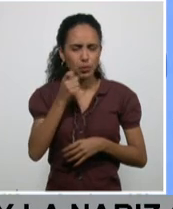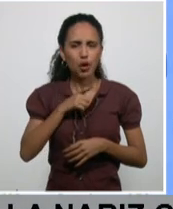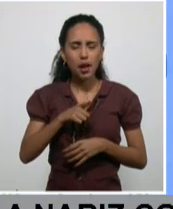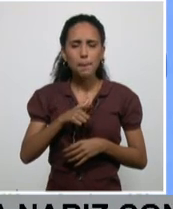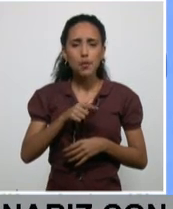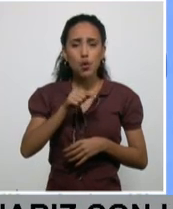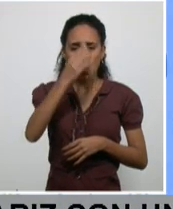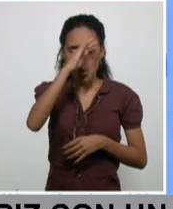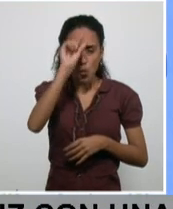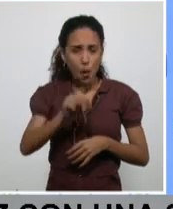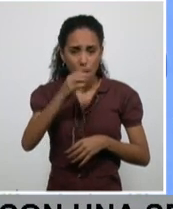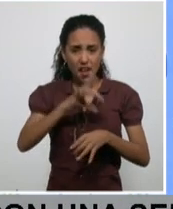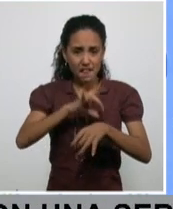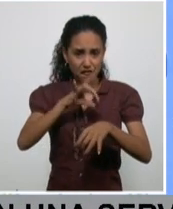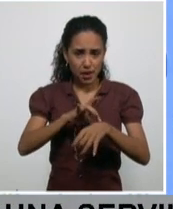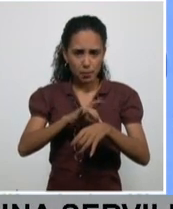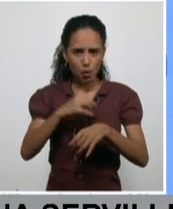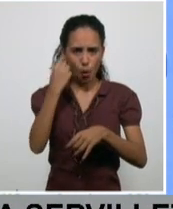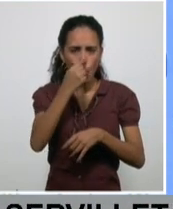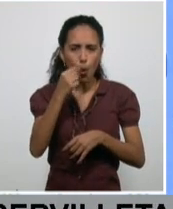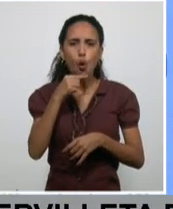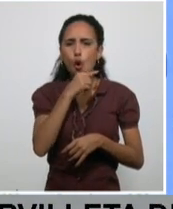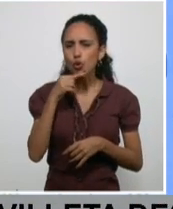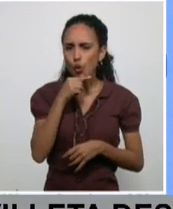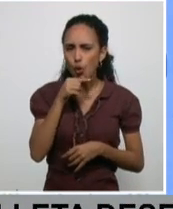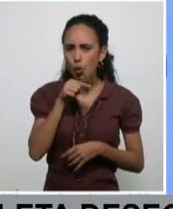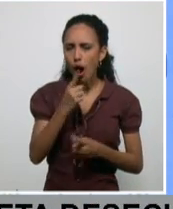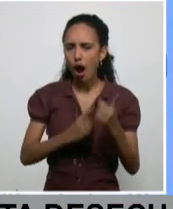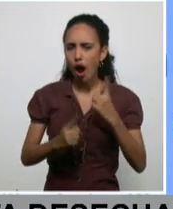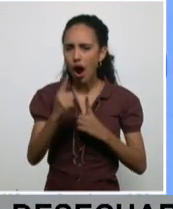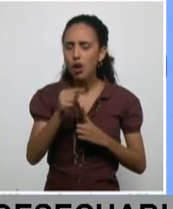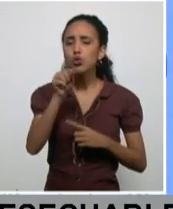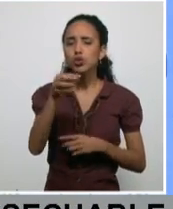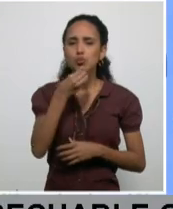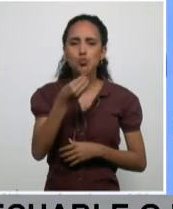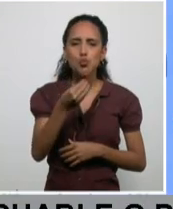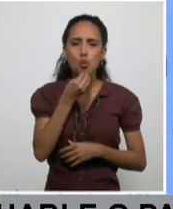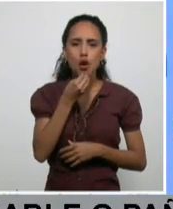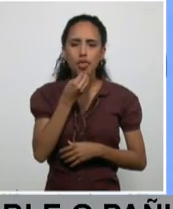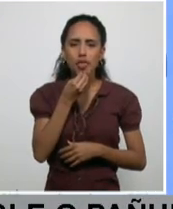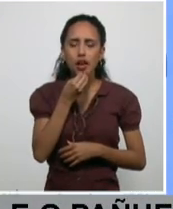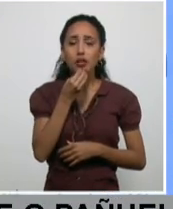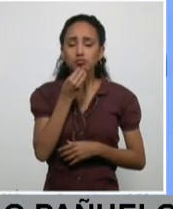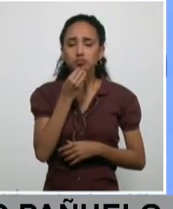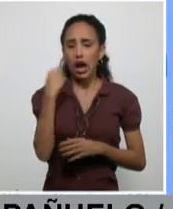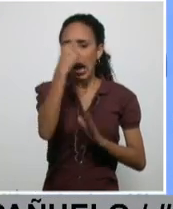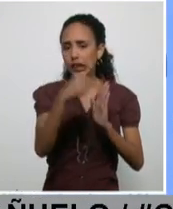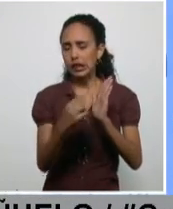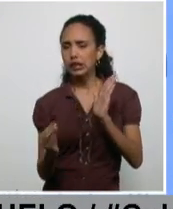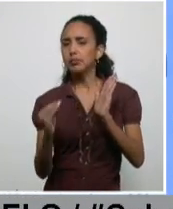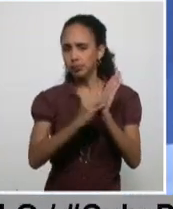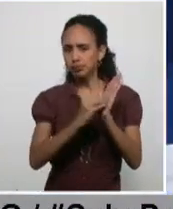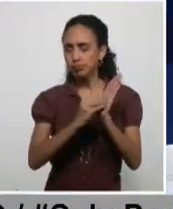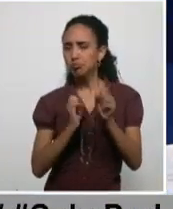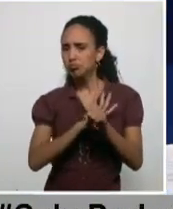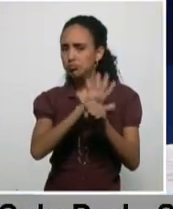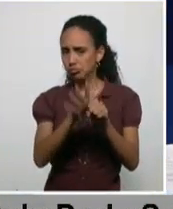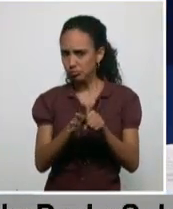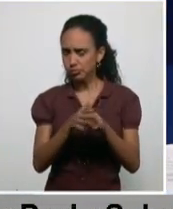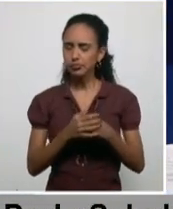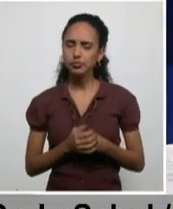cubanos? ¿Esta manifestación podría considerarse también una sintomatología de la COVID-19? Sí.